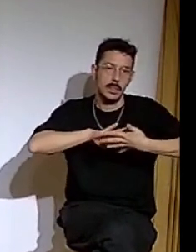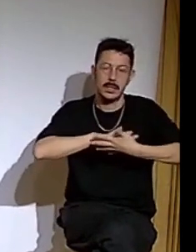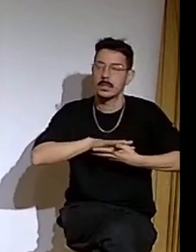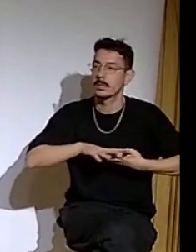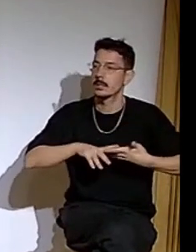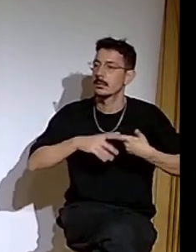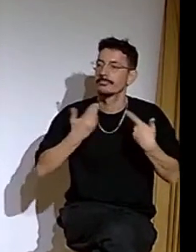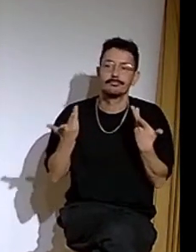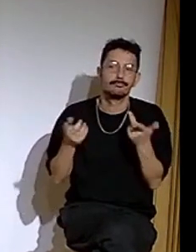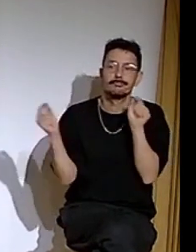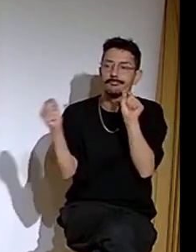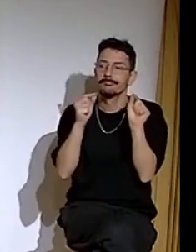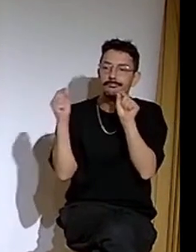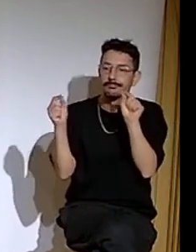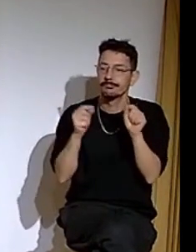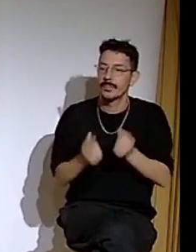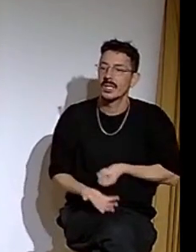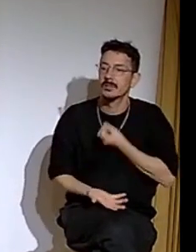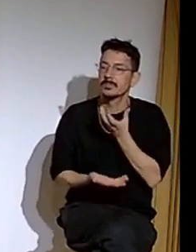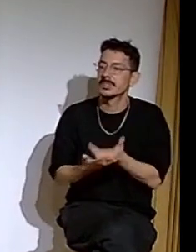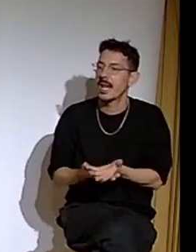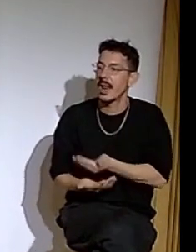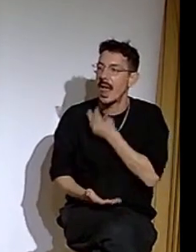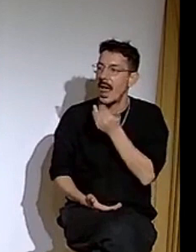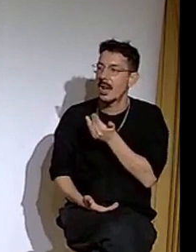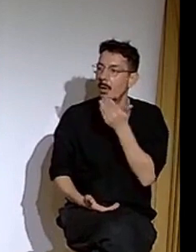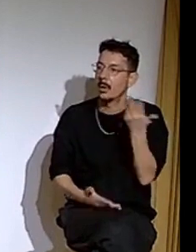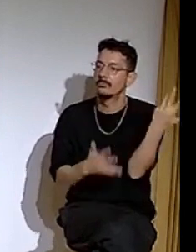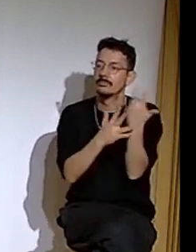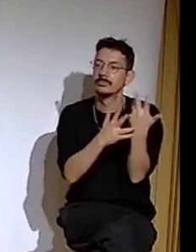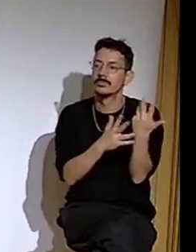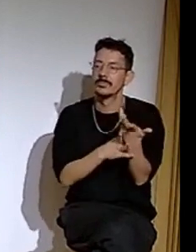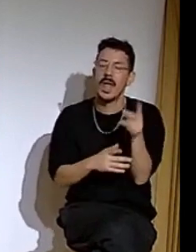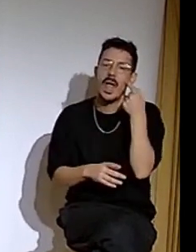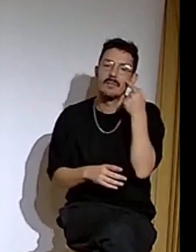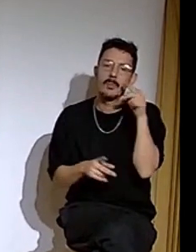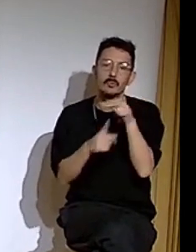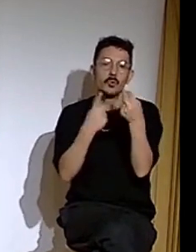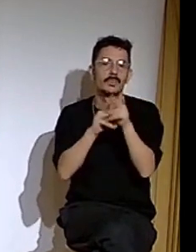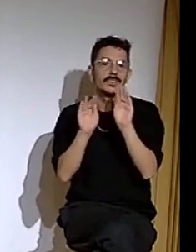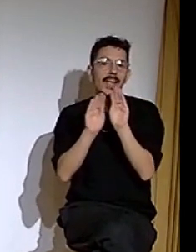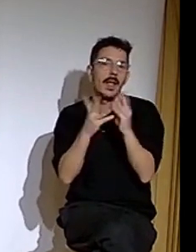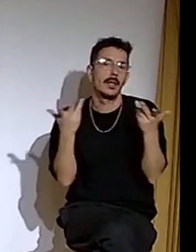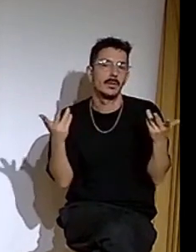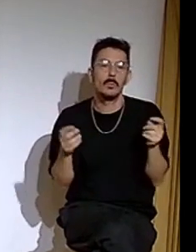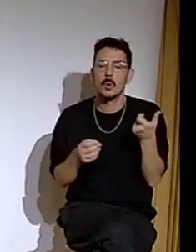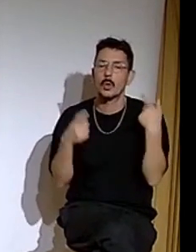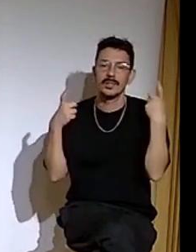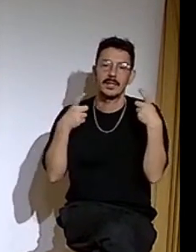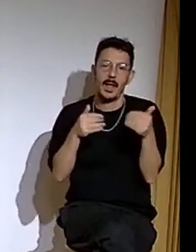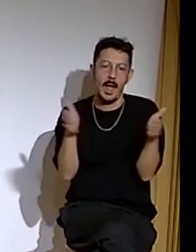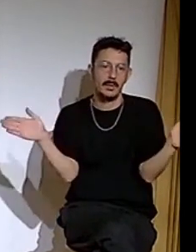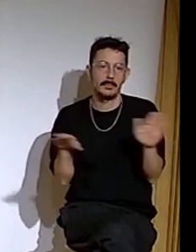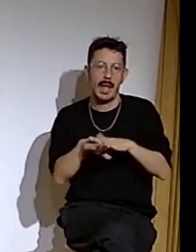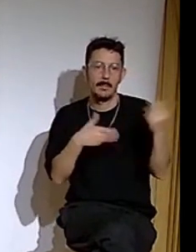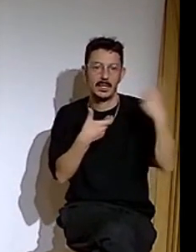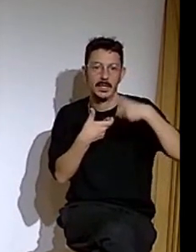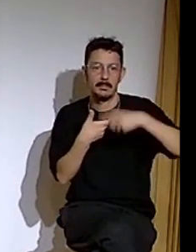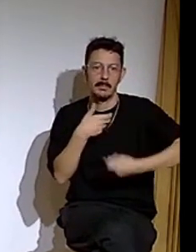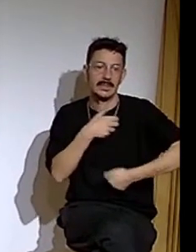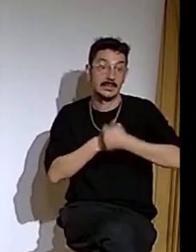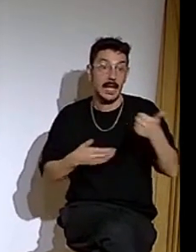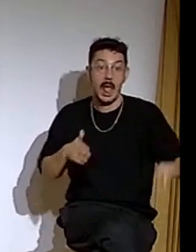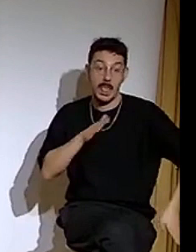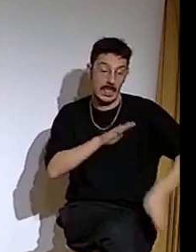no sé expresar yo que sé explicar pues como lo han vivido ellos no sé cómo hacerlo un poco más participativo adelante